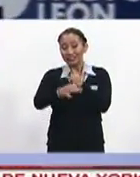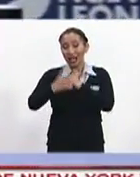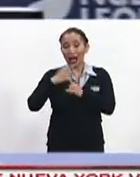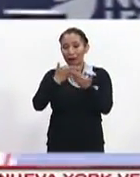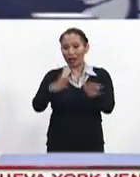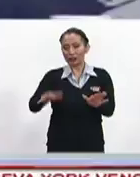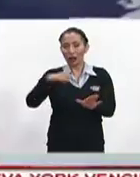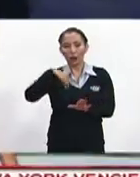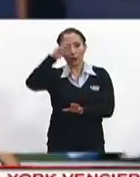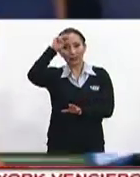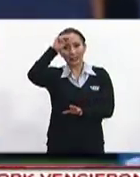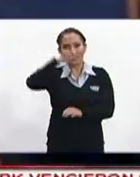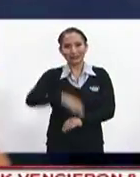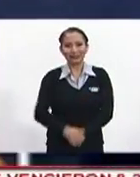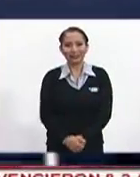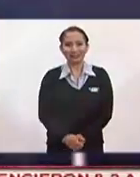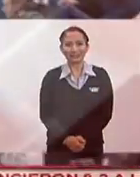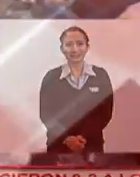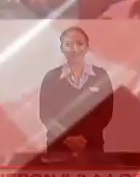del Abierto de Monterrey.